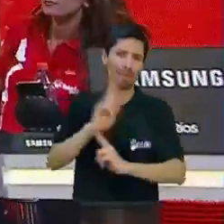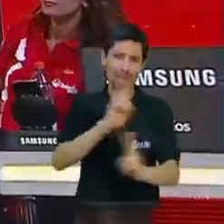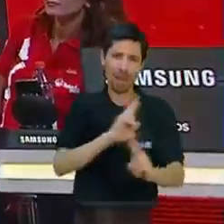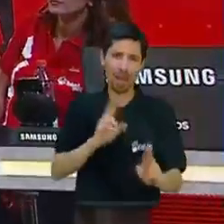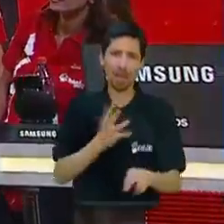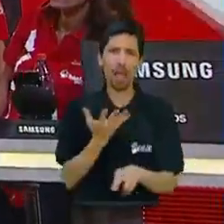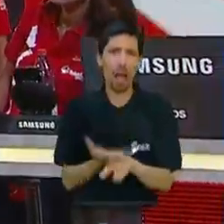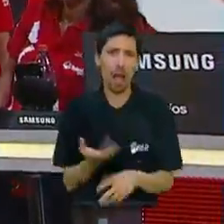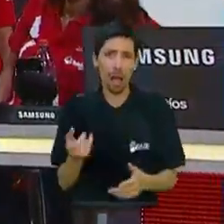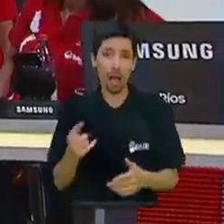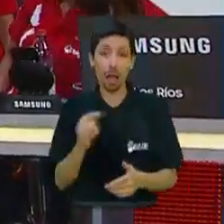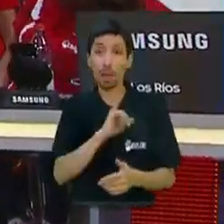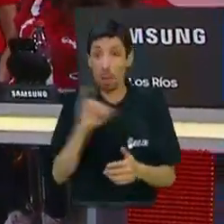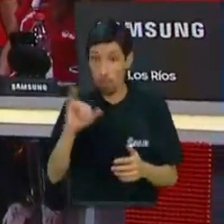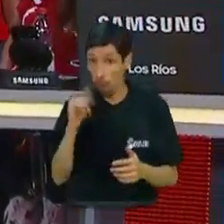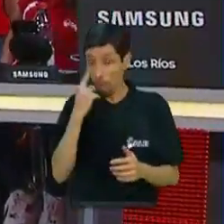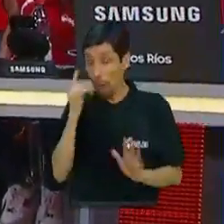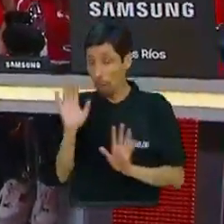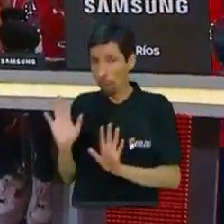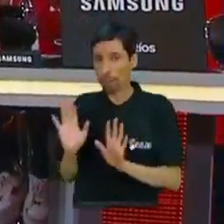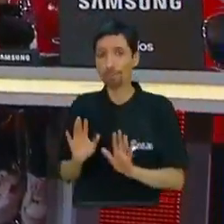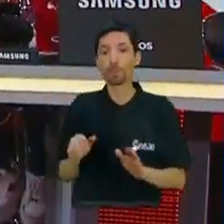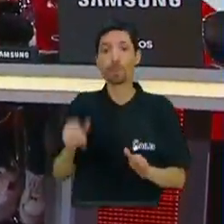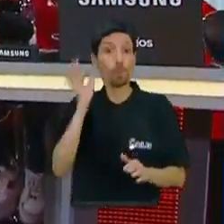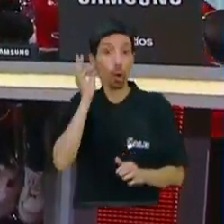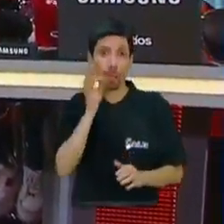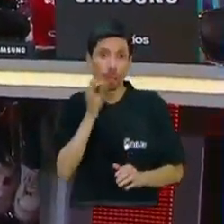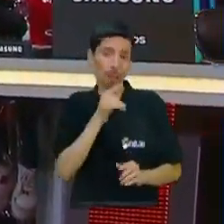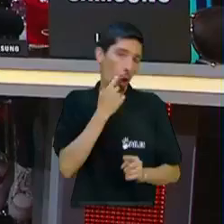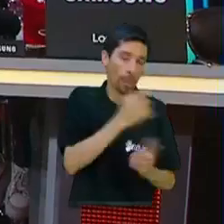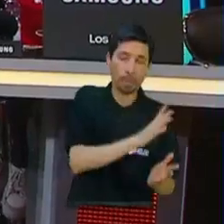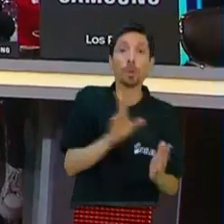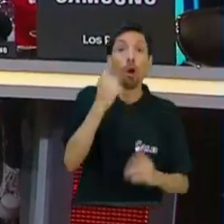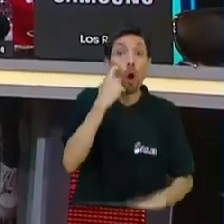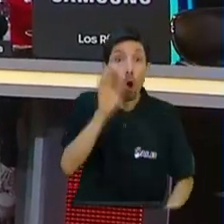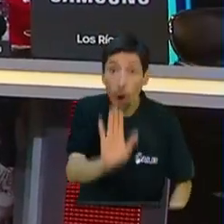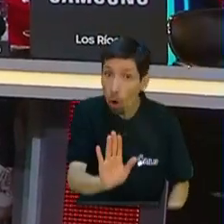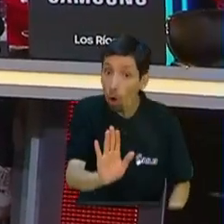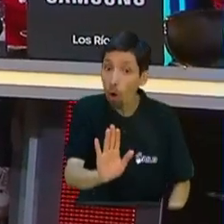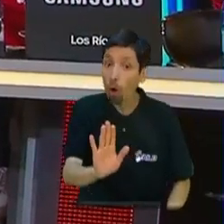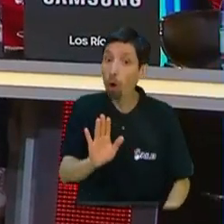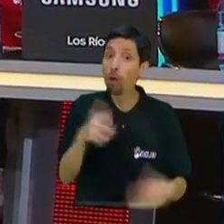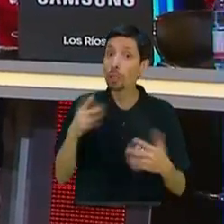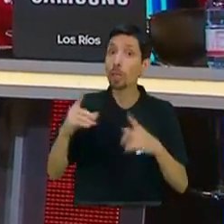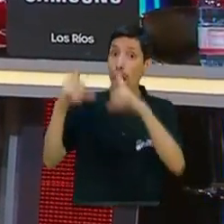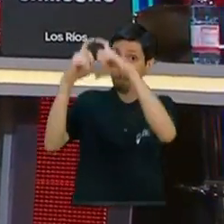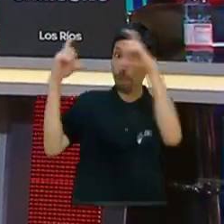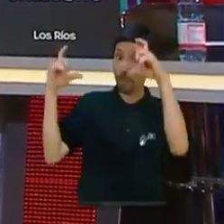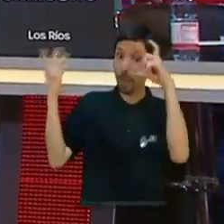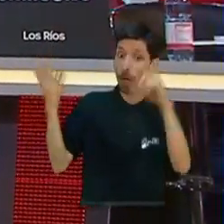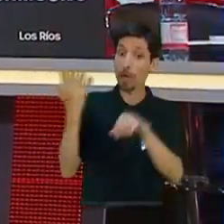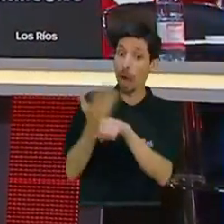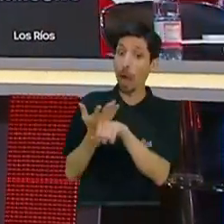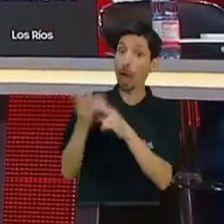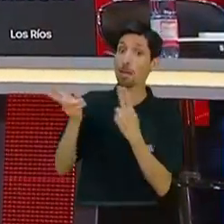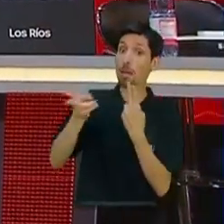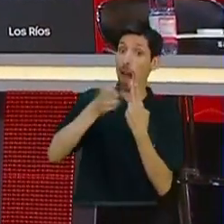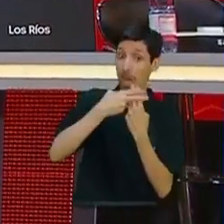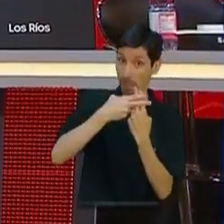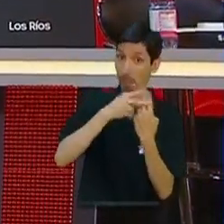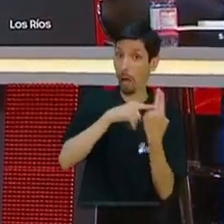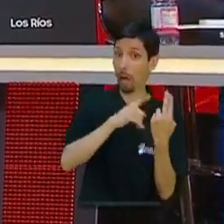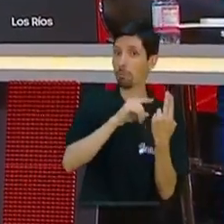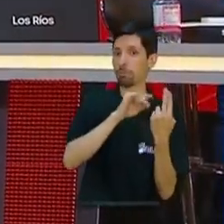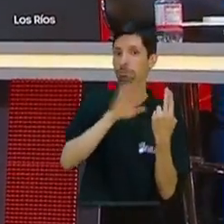acá. Vamos a seguir interactuando con usted. Pero yo tenía una pregunta. Hay que decir que están apareciendo en pantalla los hashtags que todos